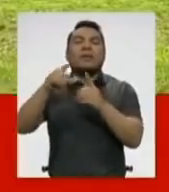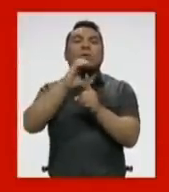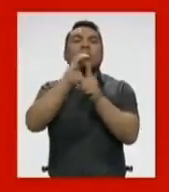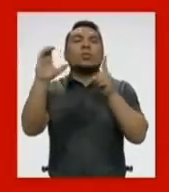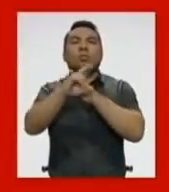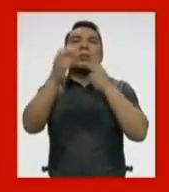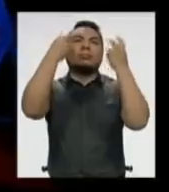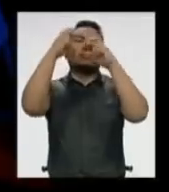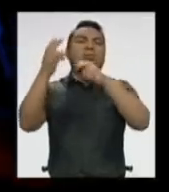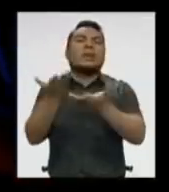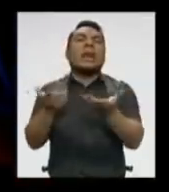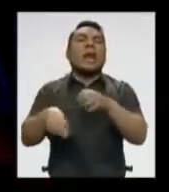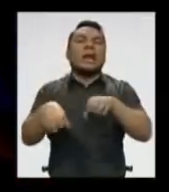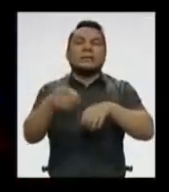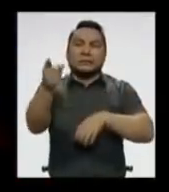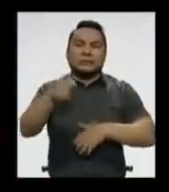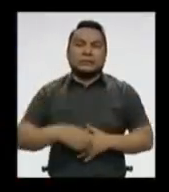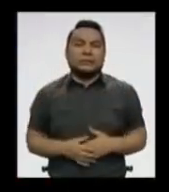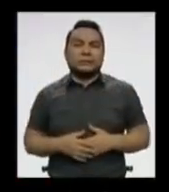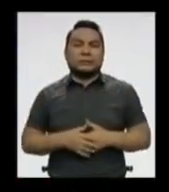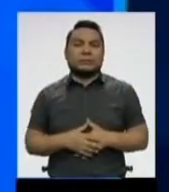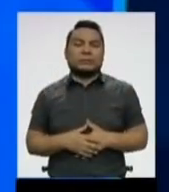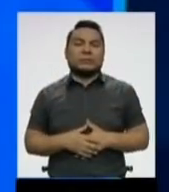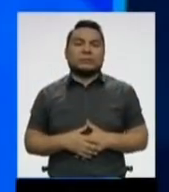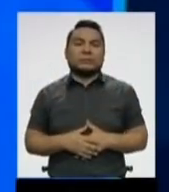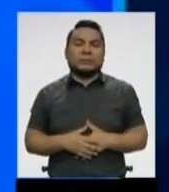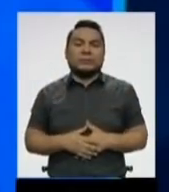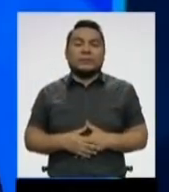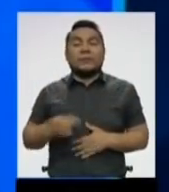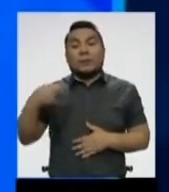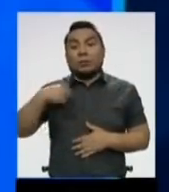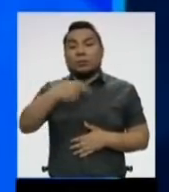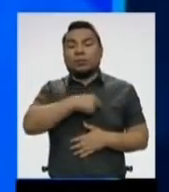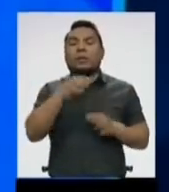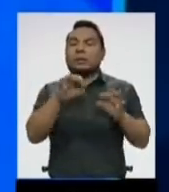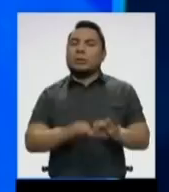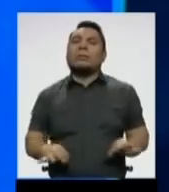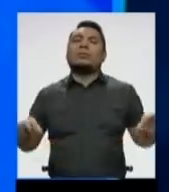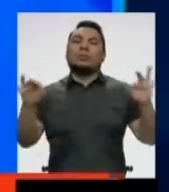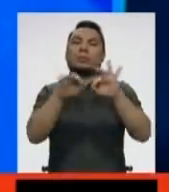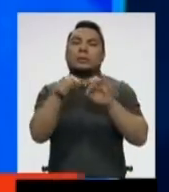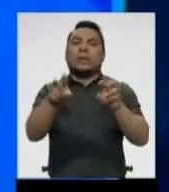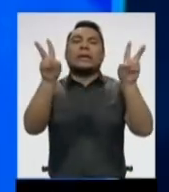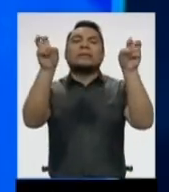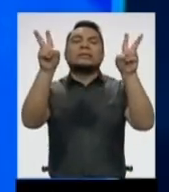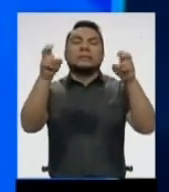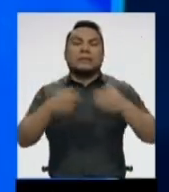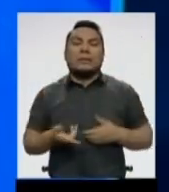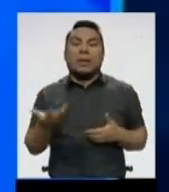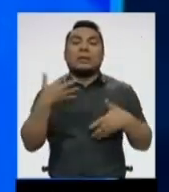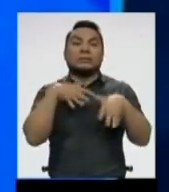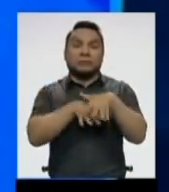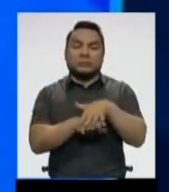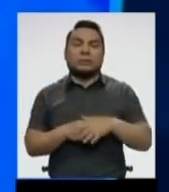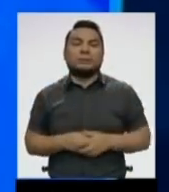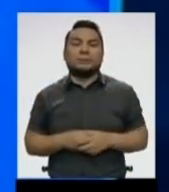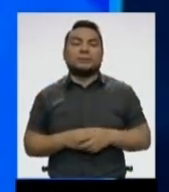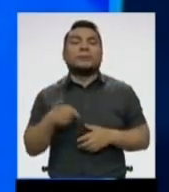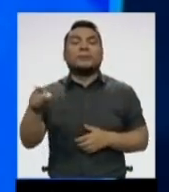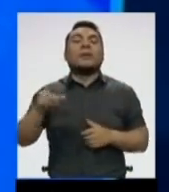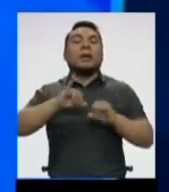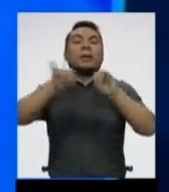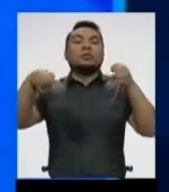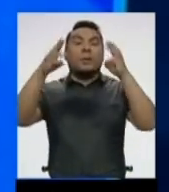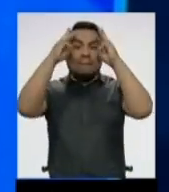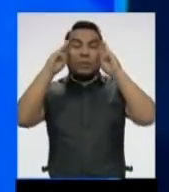culturales? El minuto. Para nosotros es importante este tema de vulnerabilidad. En Jesús María,